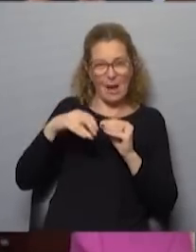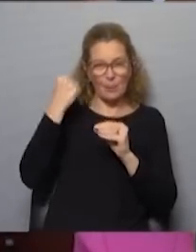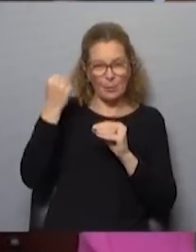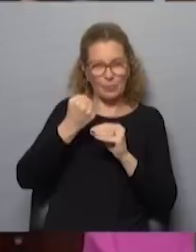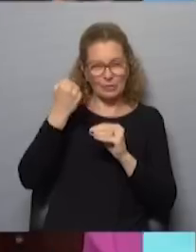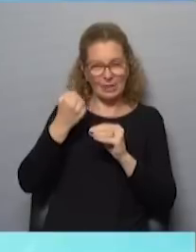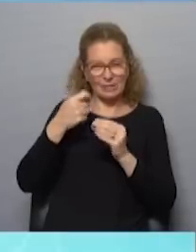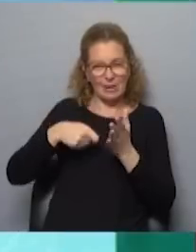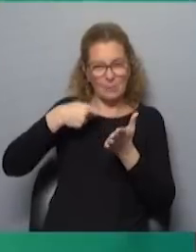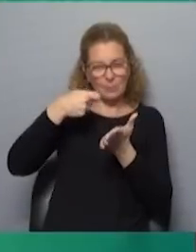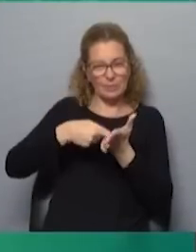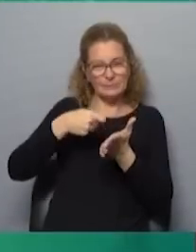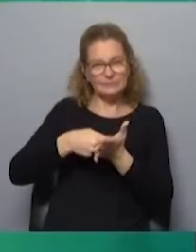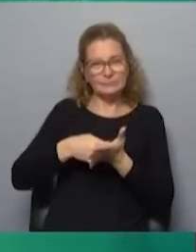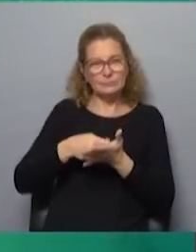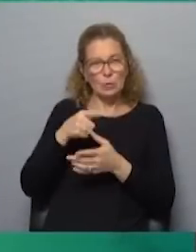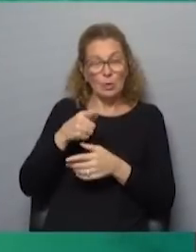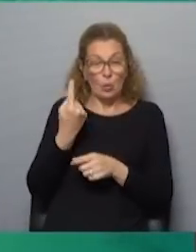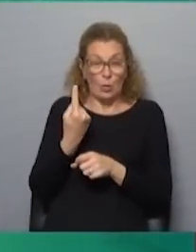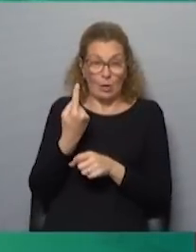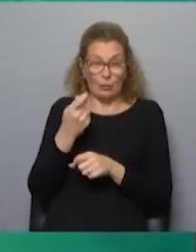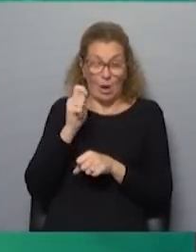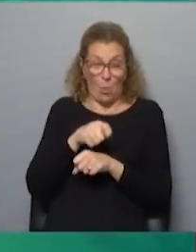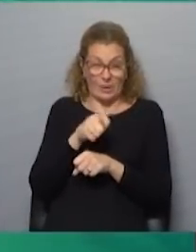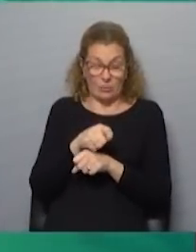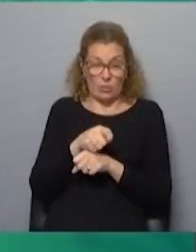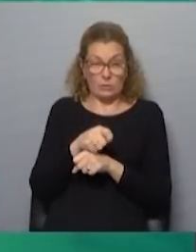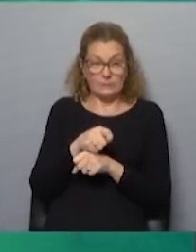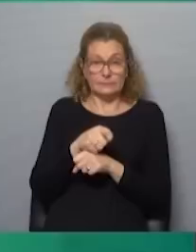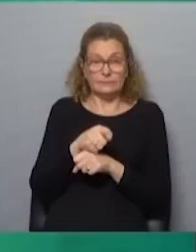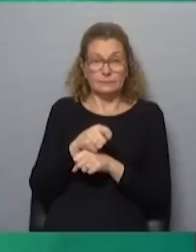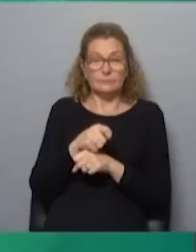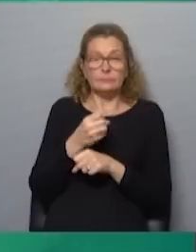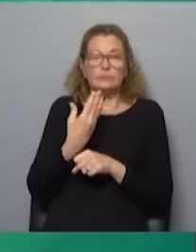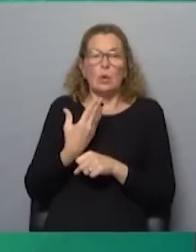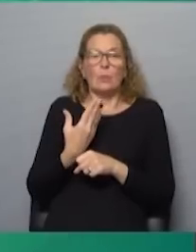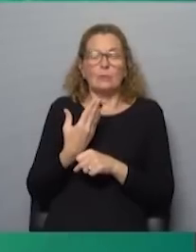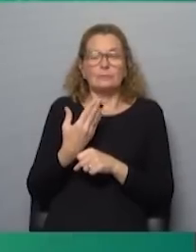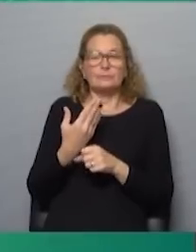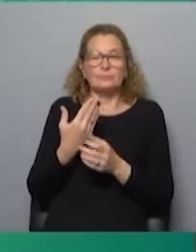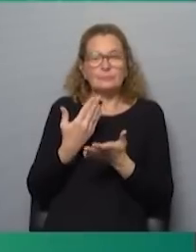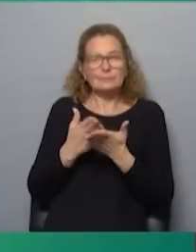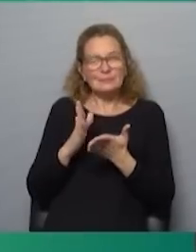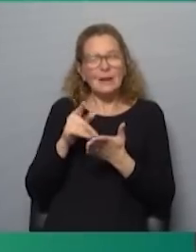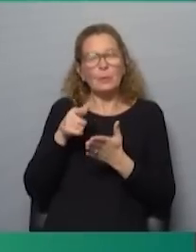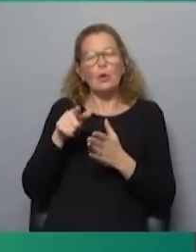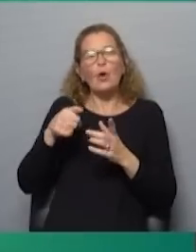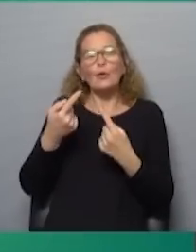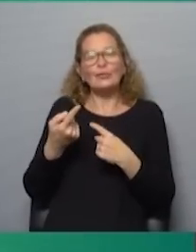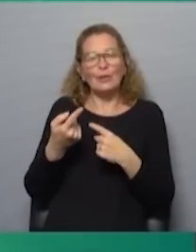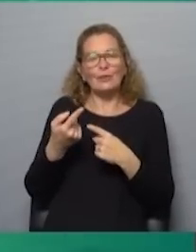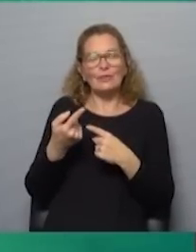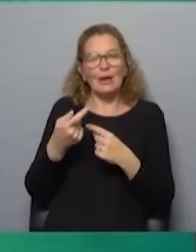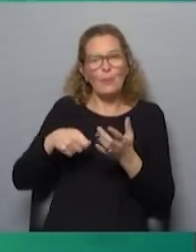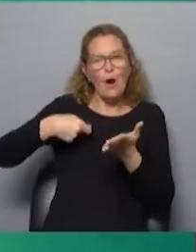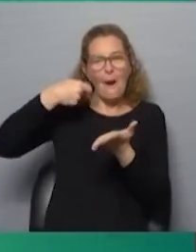hace a las tarifas una cosa es el juicio como eliminado sino otra cosa era la